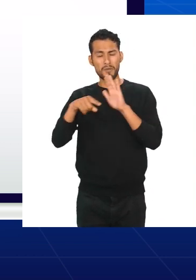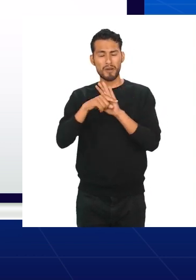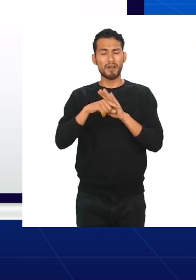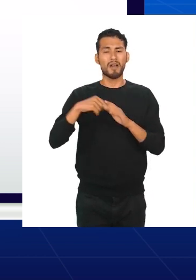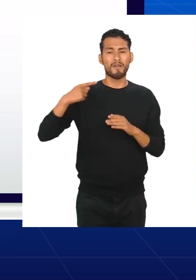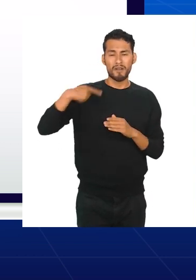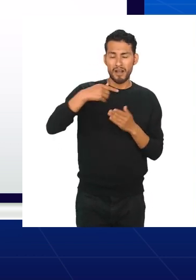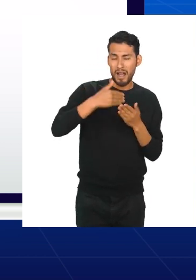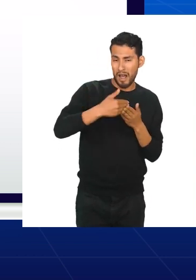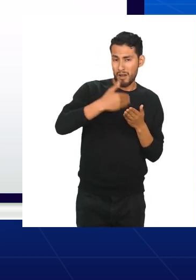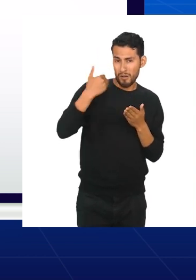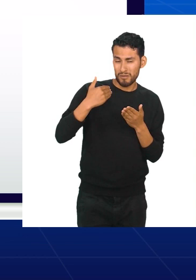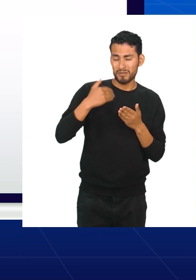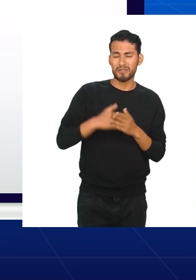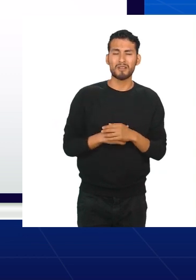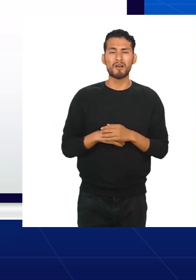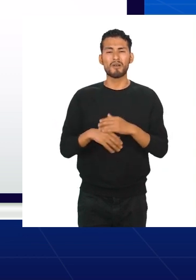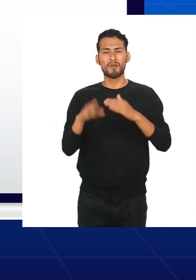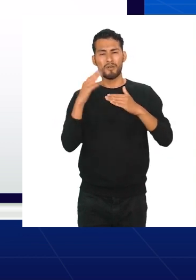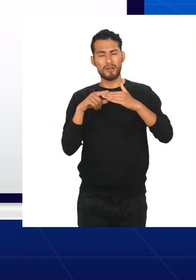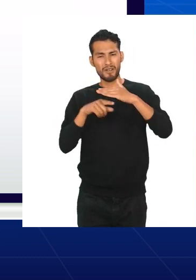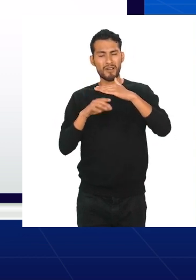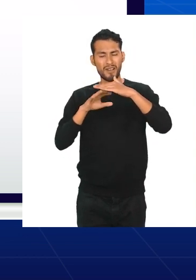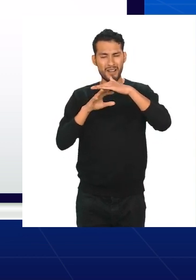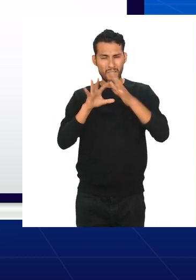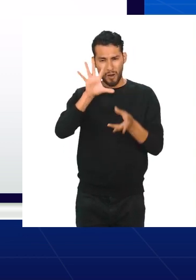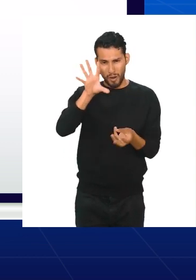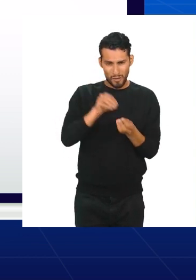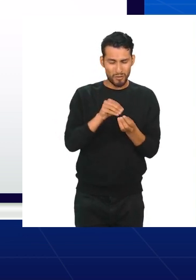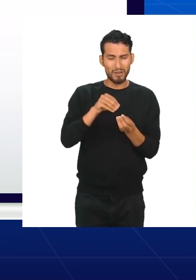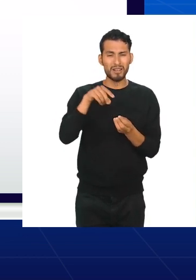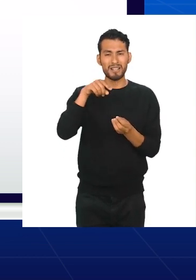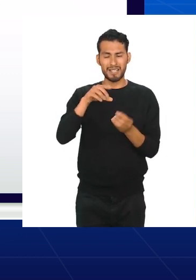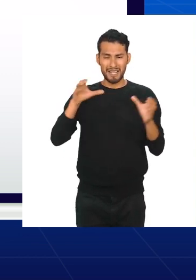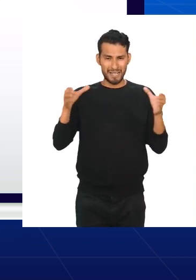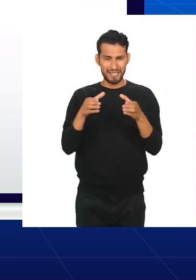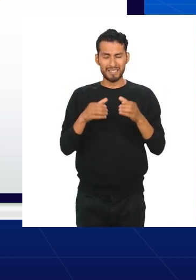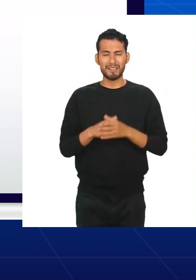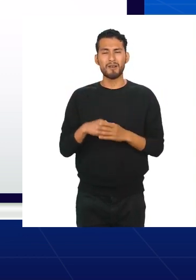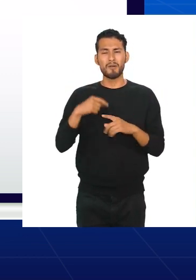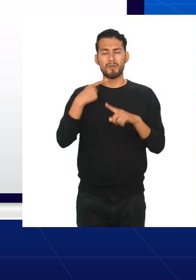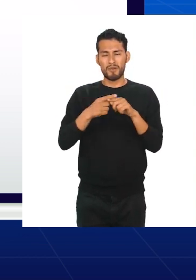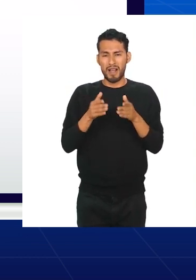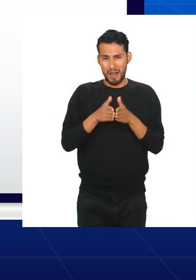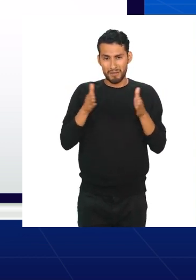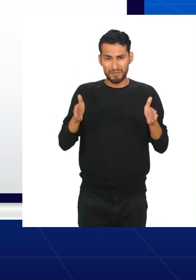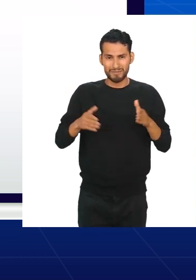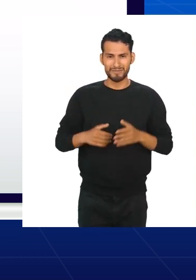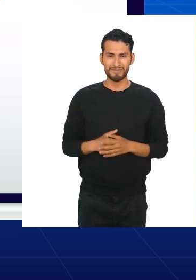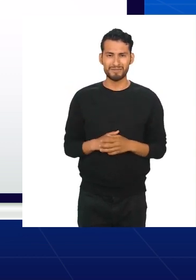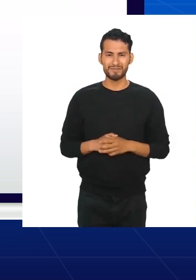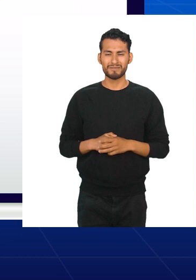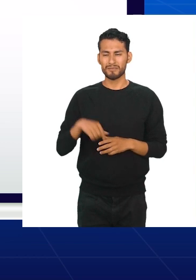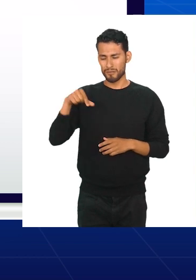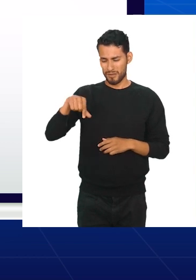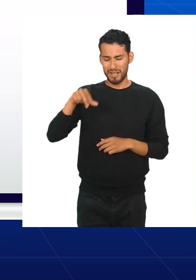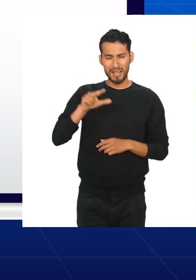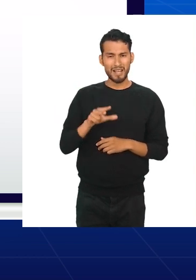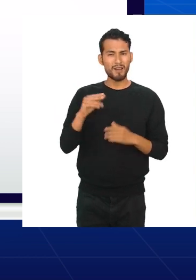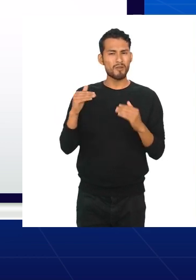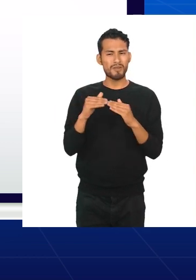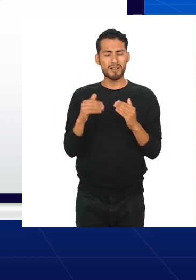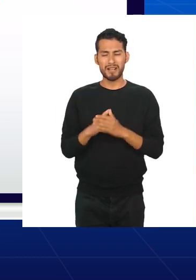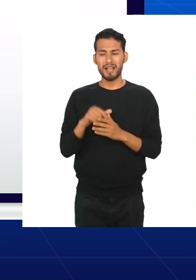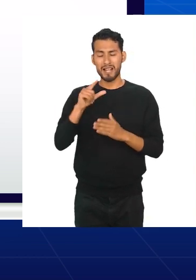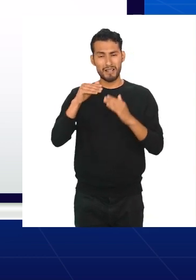menos la frecuencia acumulada anterior sobre la frecuencia absoluta de la clase por la amplitud. El cuartil 3 es